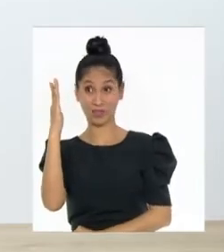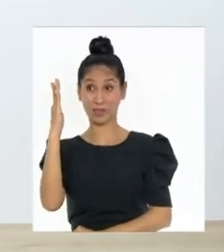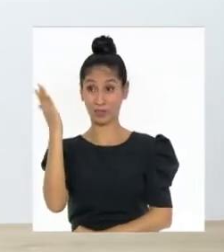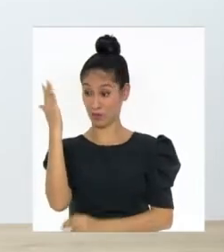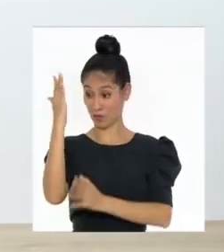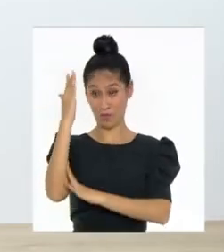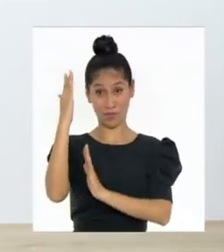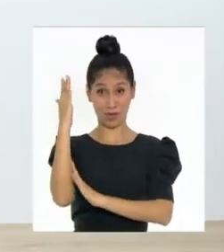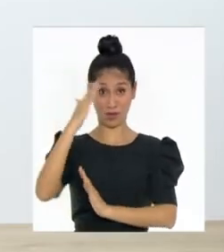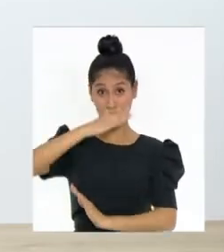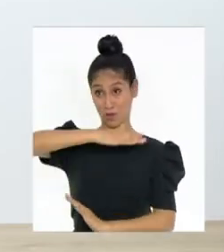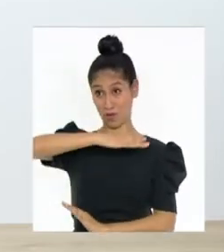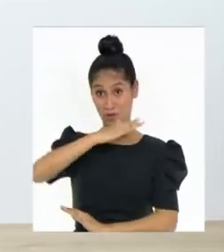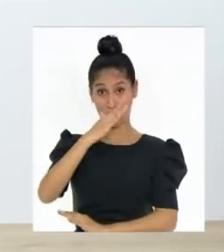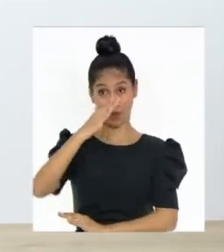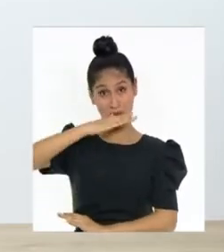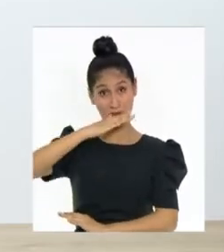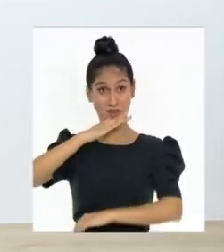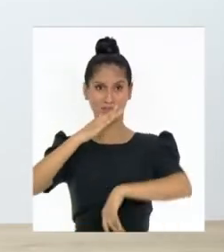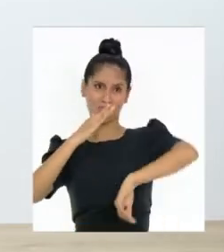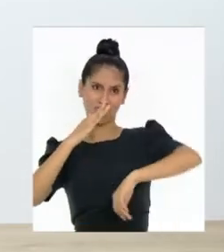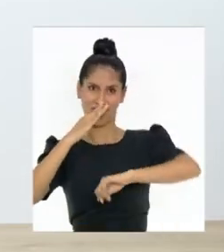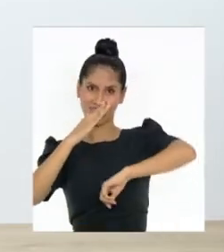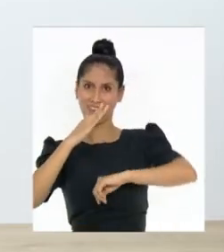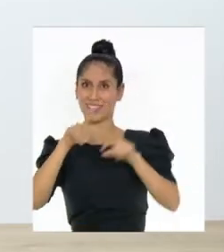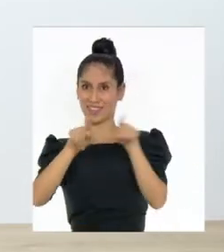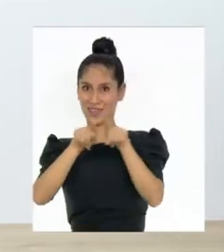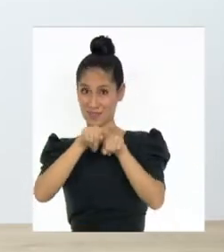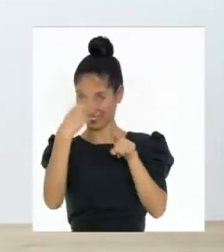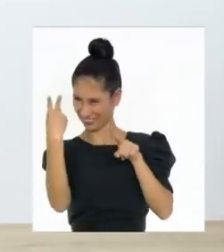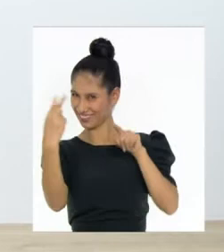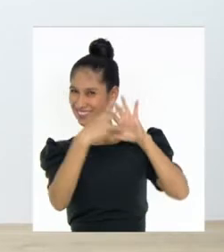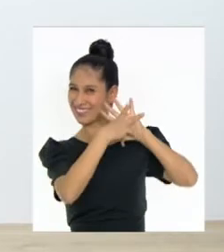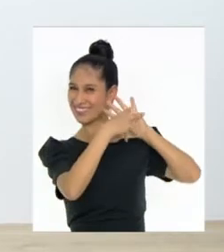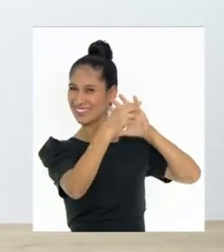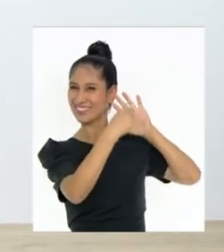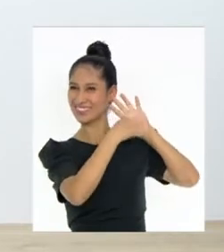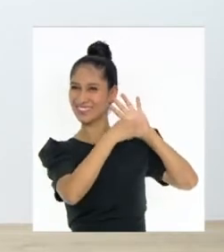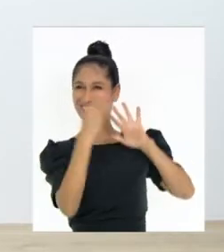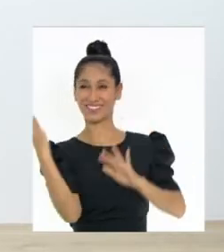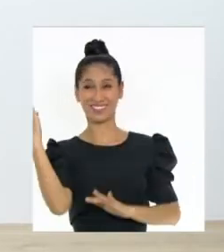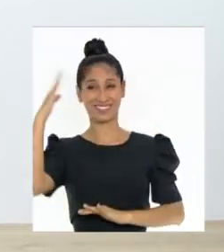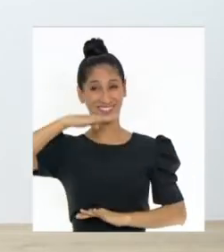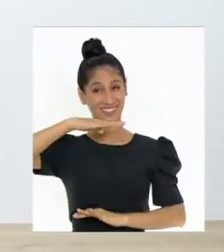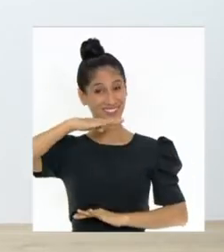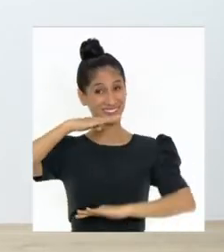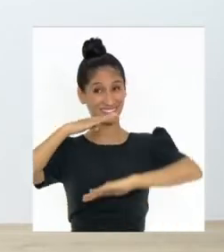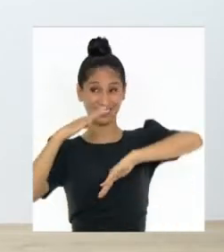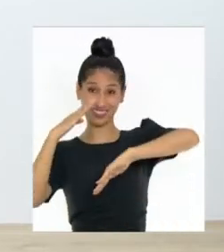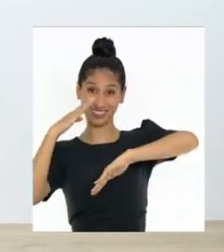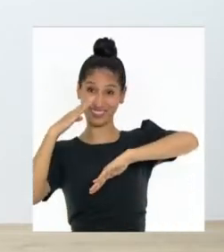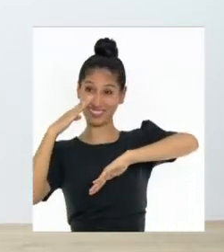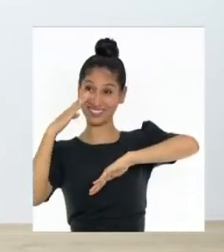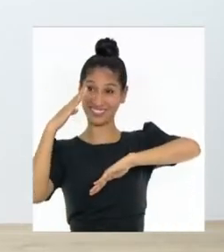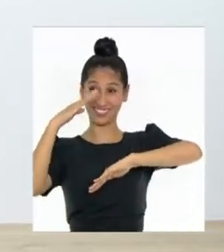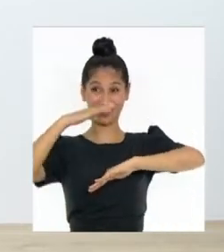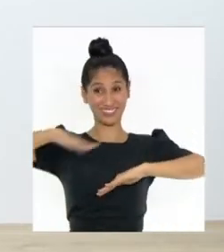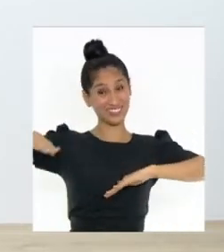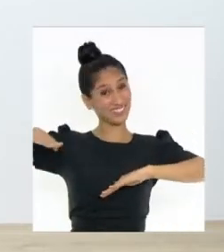codo, empezamos a mover la izquierda. Comenzamos. 1, 2,